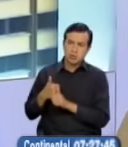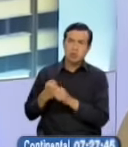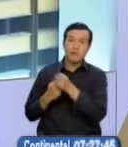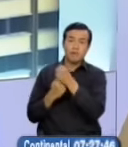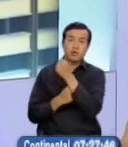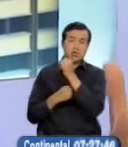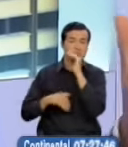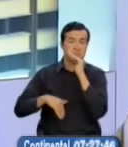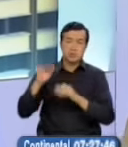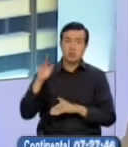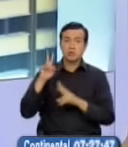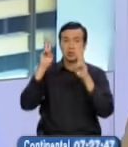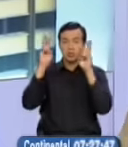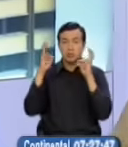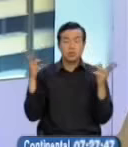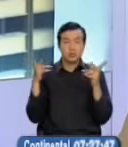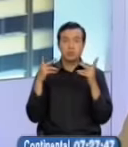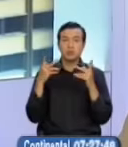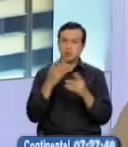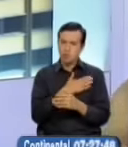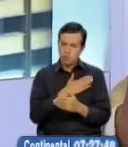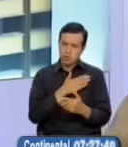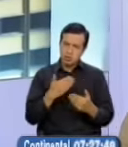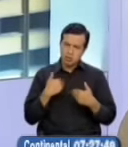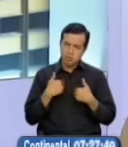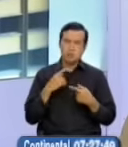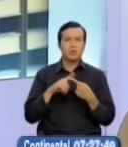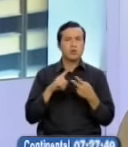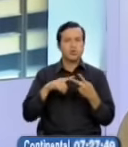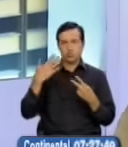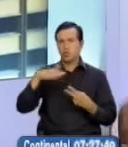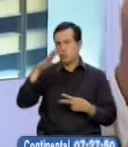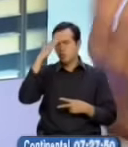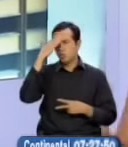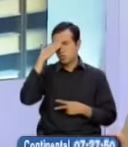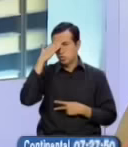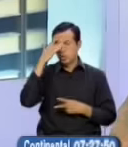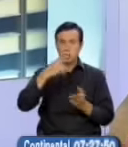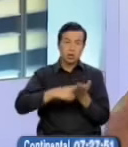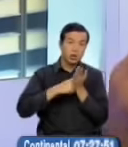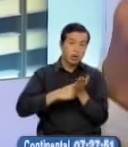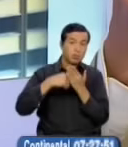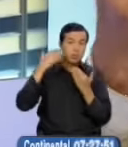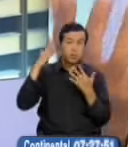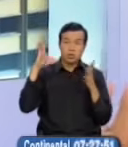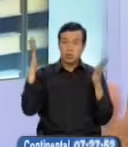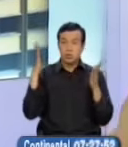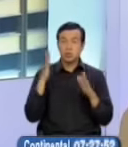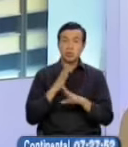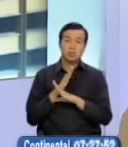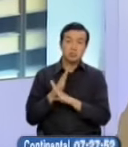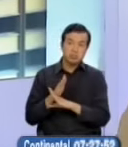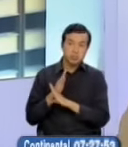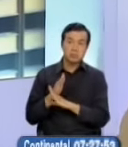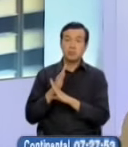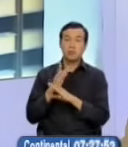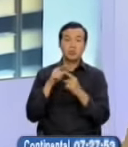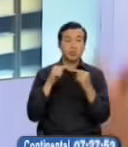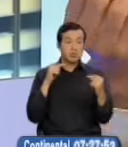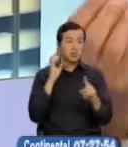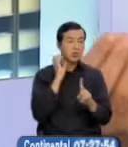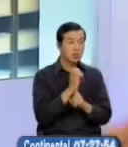reforzado. Eso de decir, confíen en mí, yo sé lo que quiere, y no el debate político, el rechazo y la condena a los